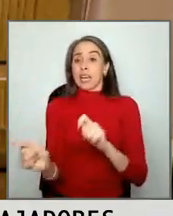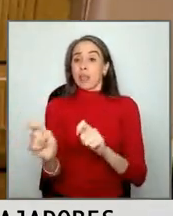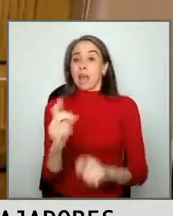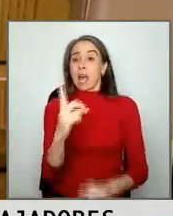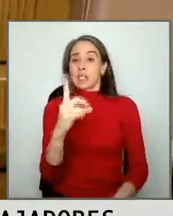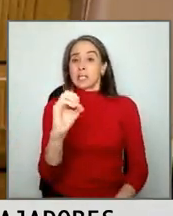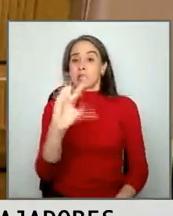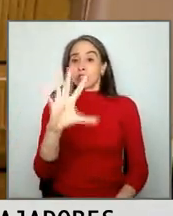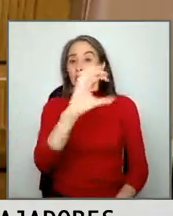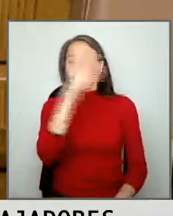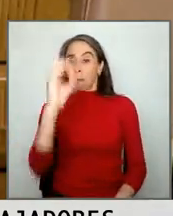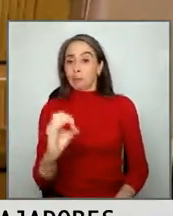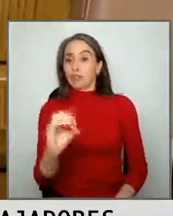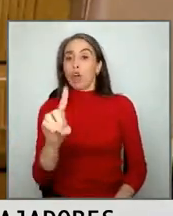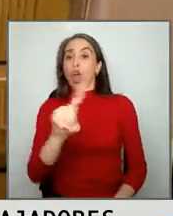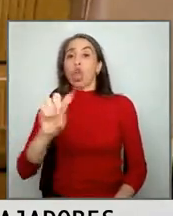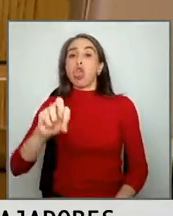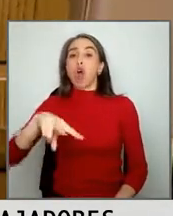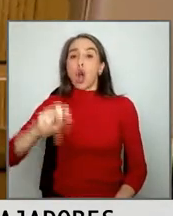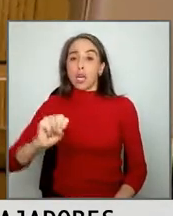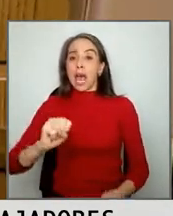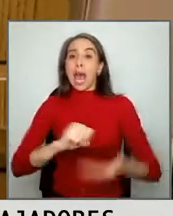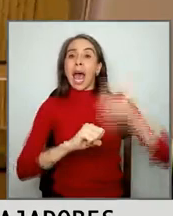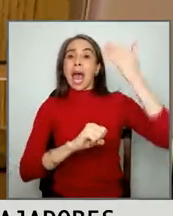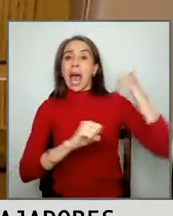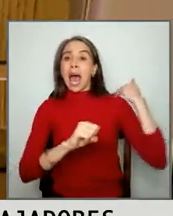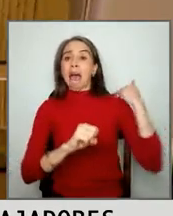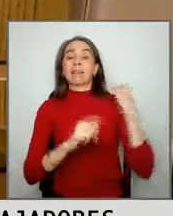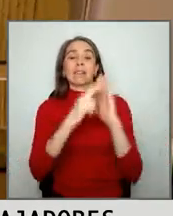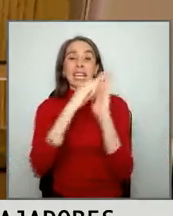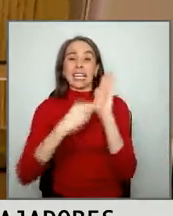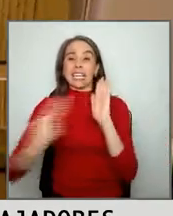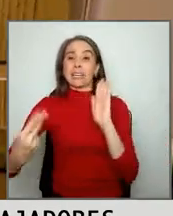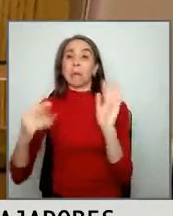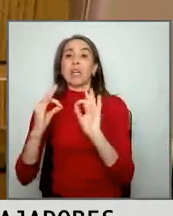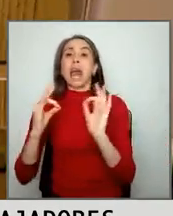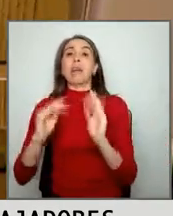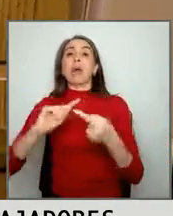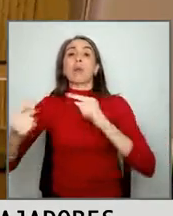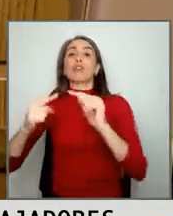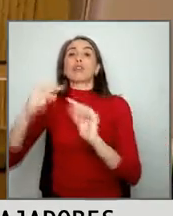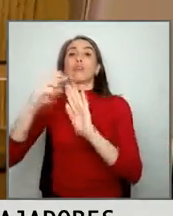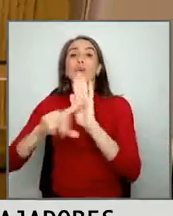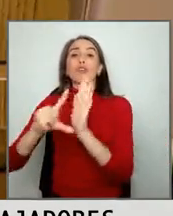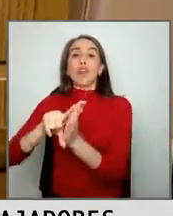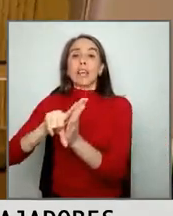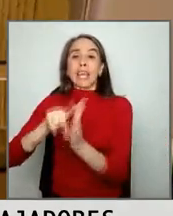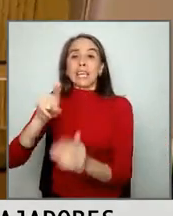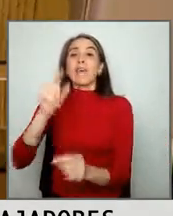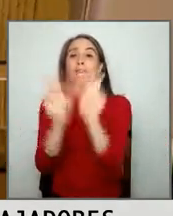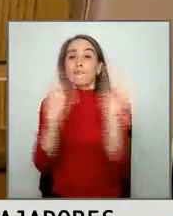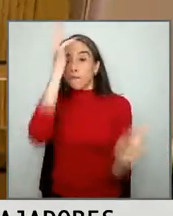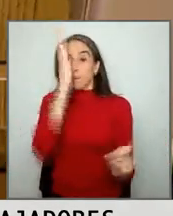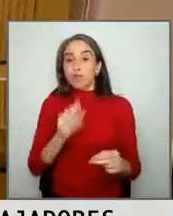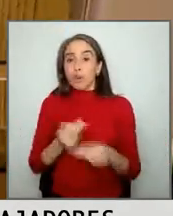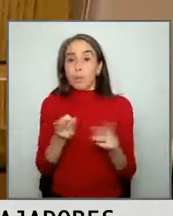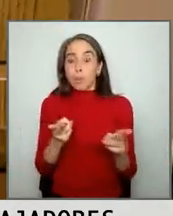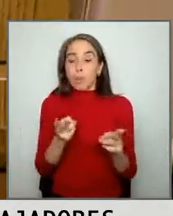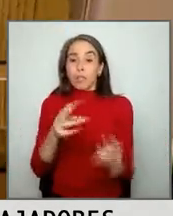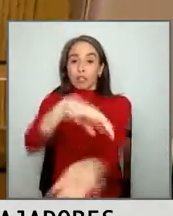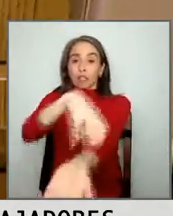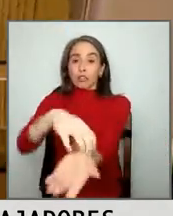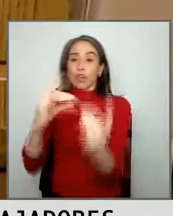como es en su momento esto no tuvo esta interpretación que estamos haciendo Hoy día hay funcionarios públicos en la región de aysén que tienen el cien por ciento